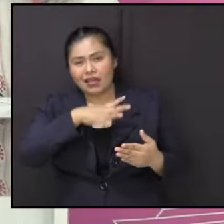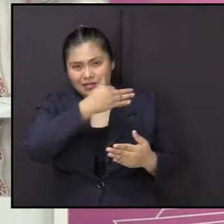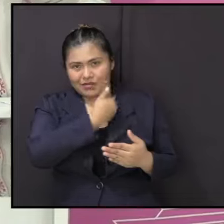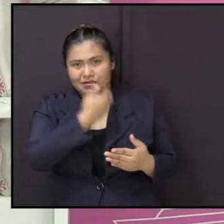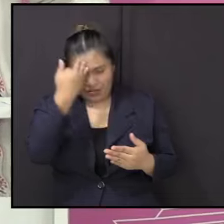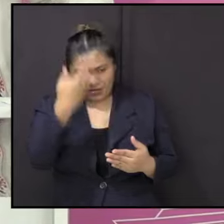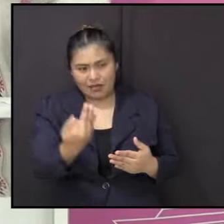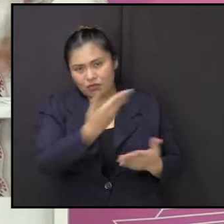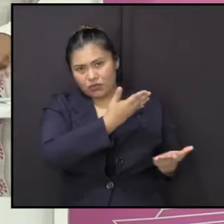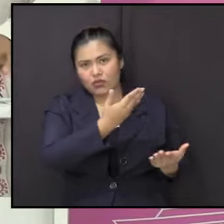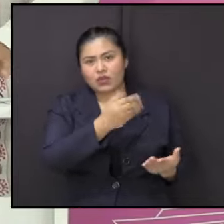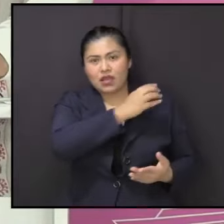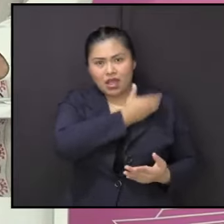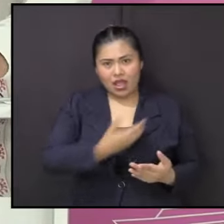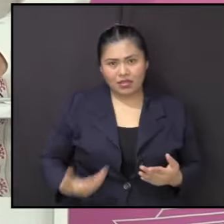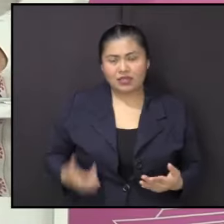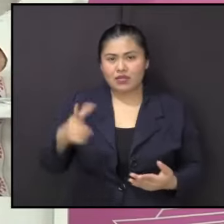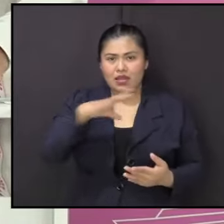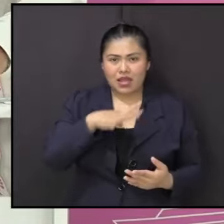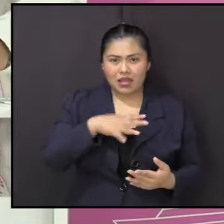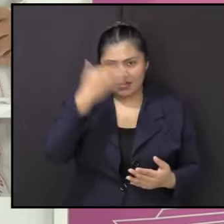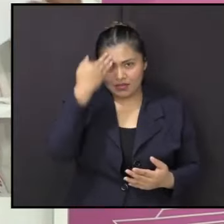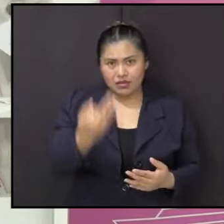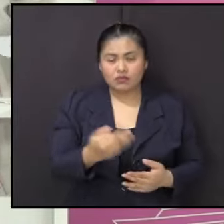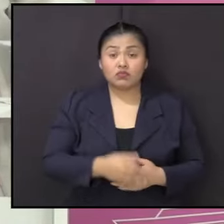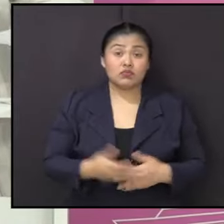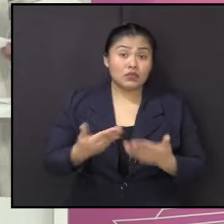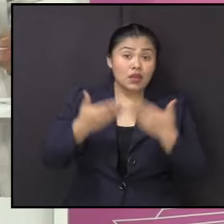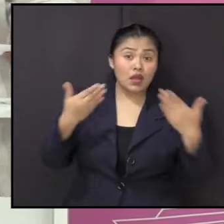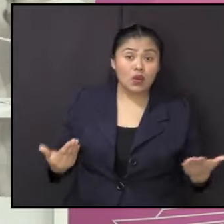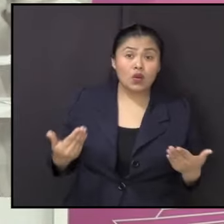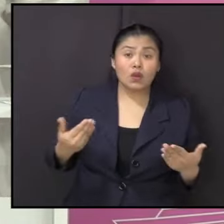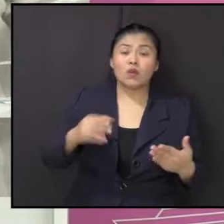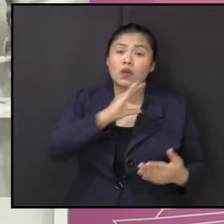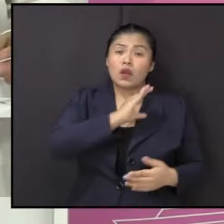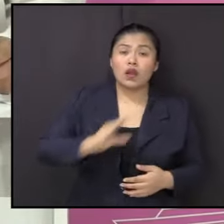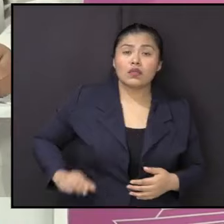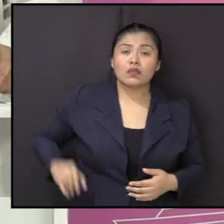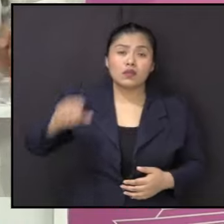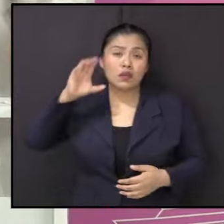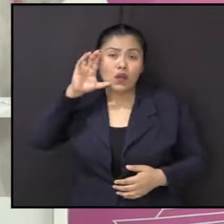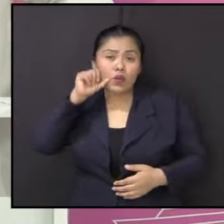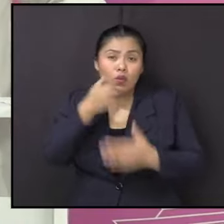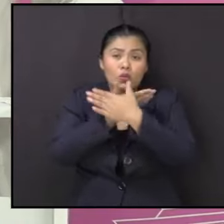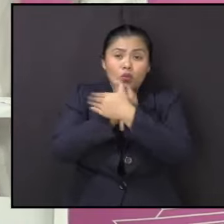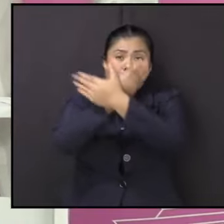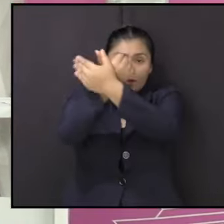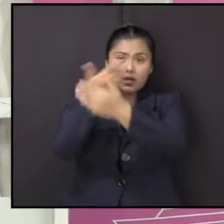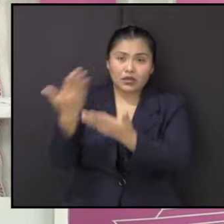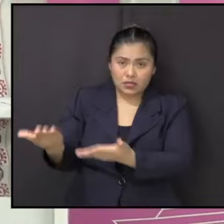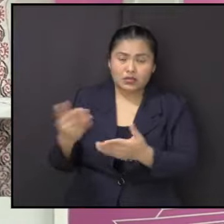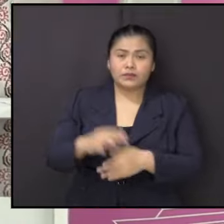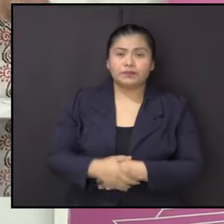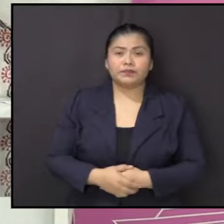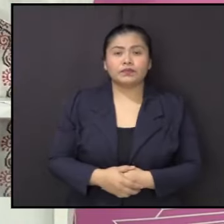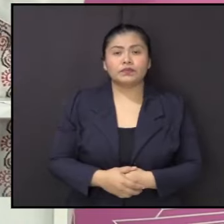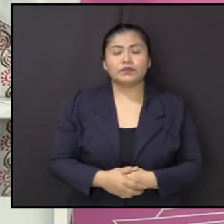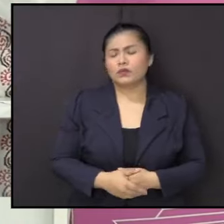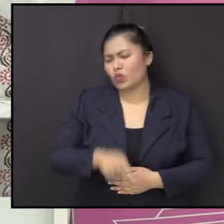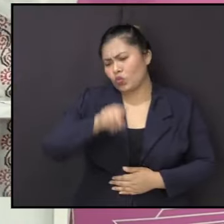de participación. Comenzamos con la candidata de Movimiento Ciudadano en este tema de desarrollo social y sustentable. Y candidata,